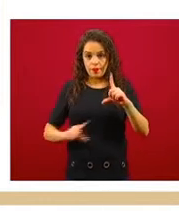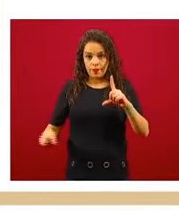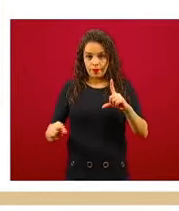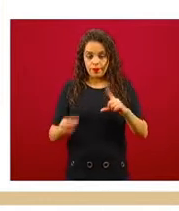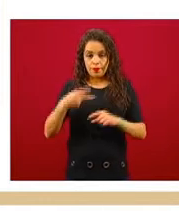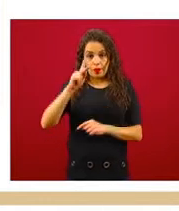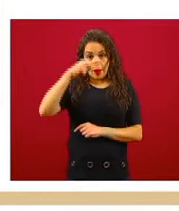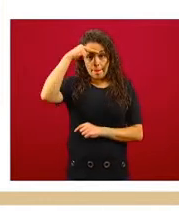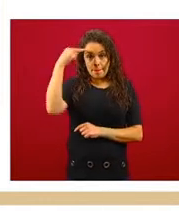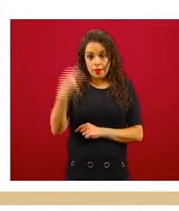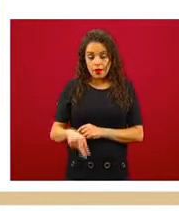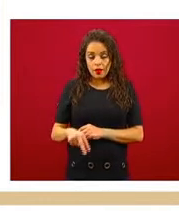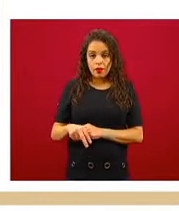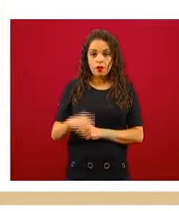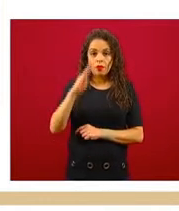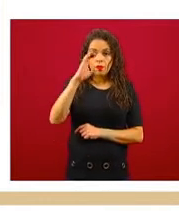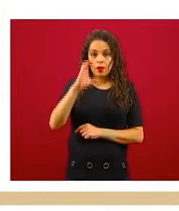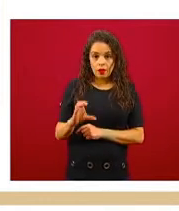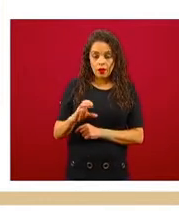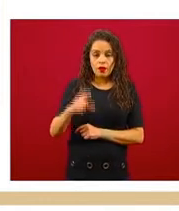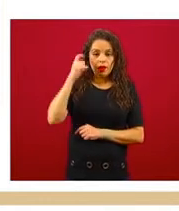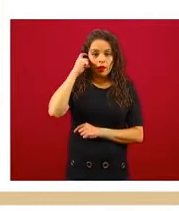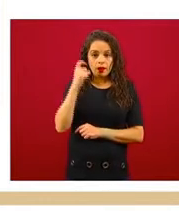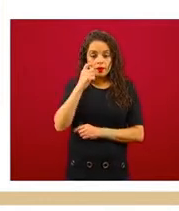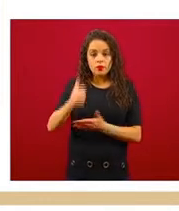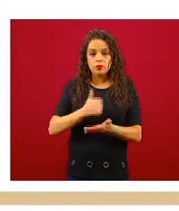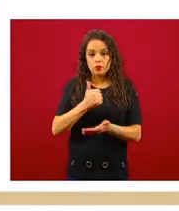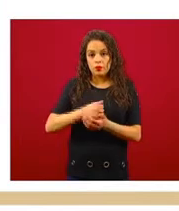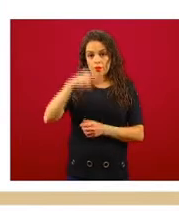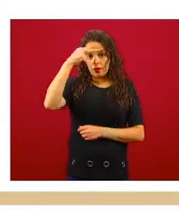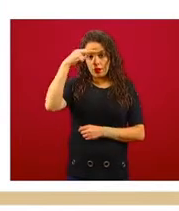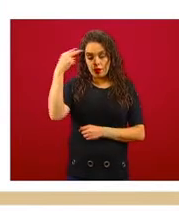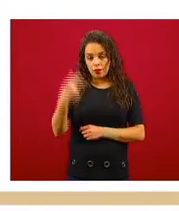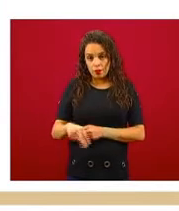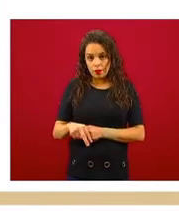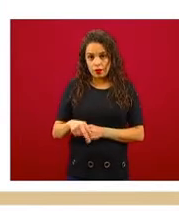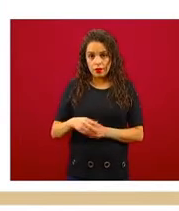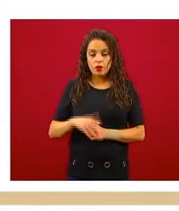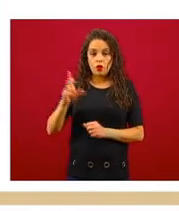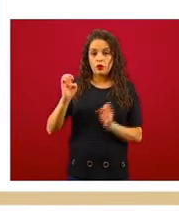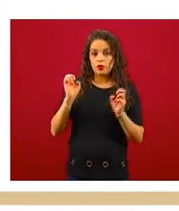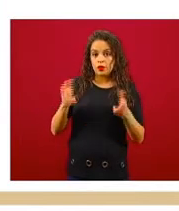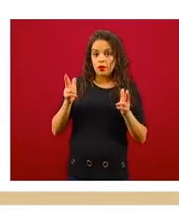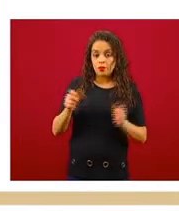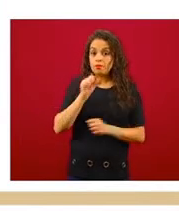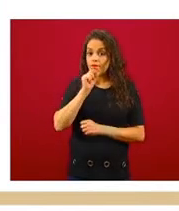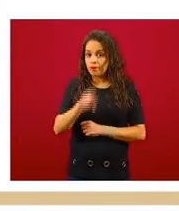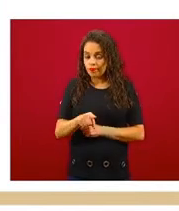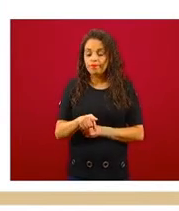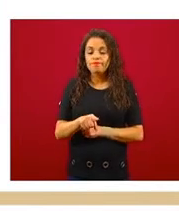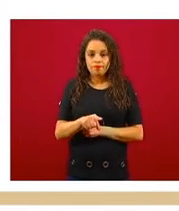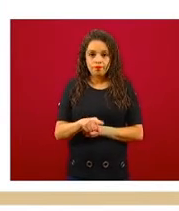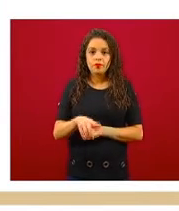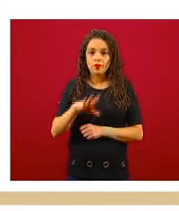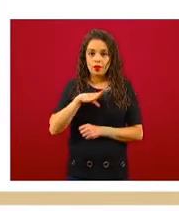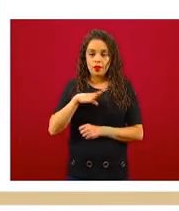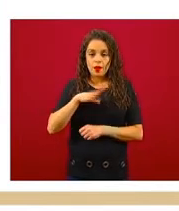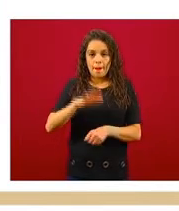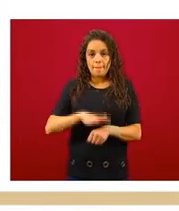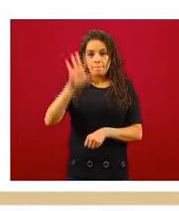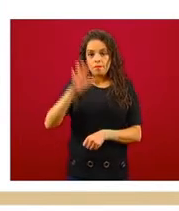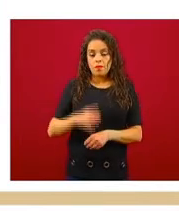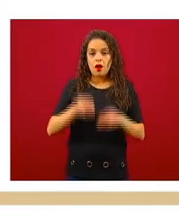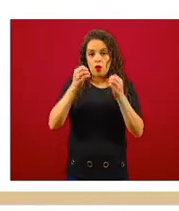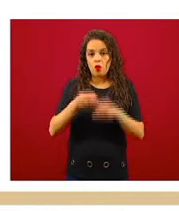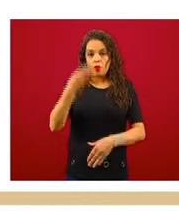también patients. México, Baja California, Guerrero, Ciudad de México, We mismo can see Chiapas en again su that momento están Mexico State, teniendo Baja la mayor California, ocupación, Guerrero, and Mexico aunque